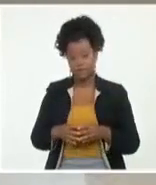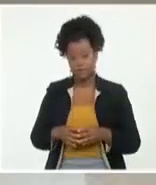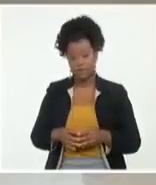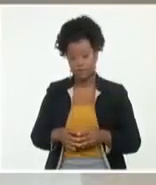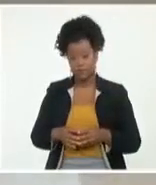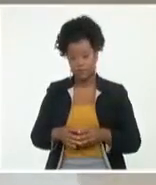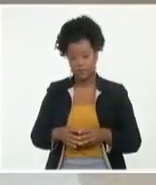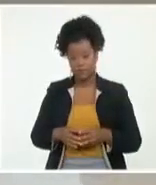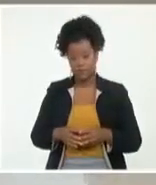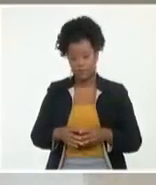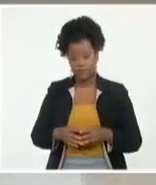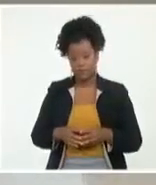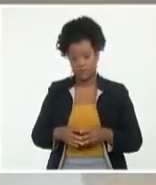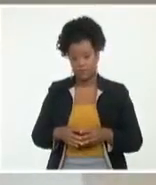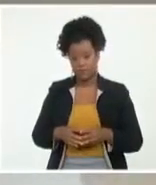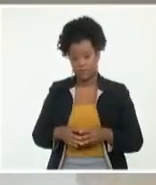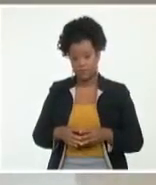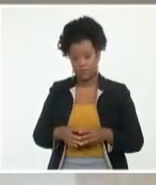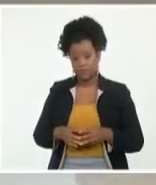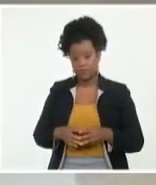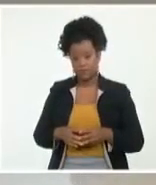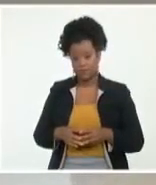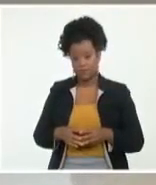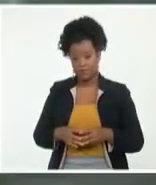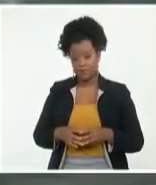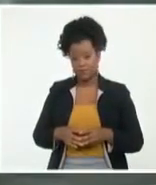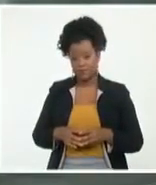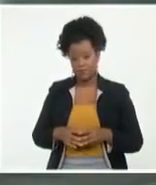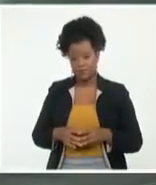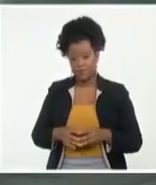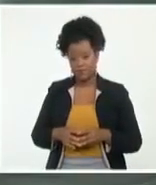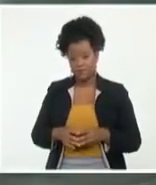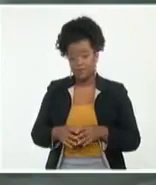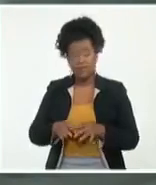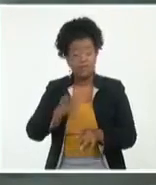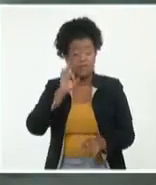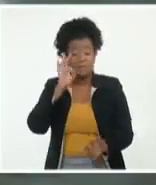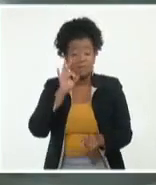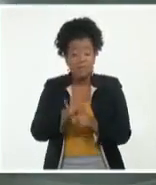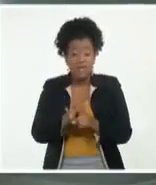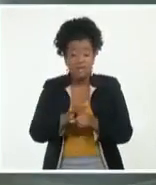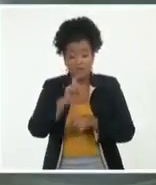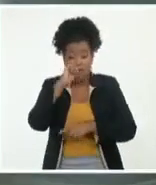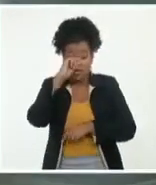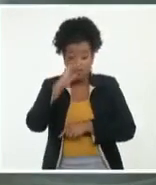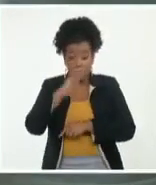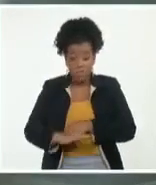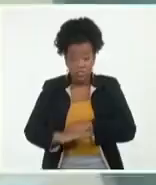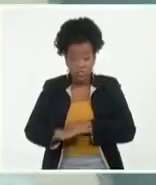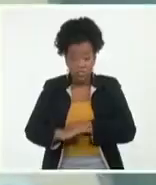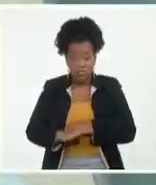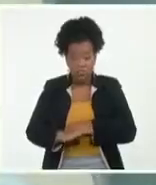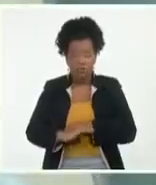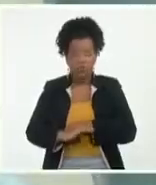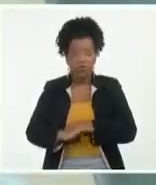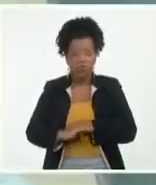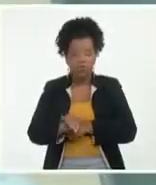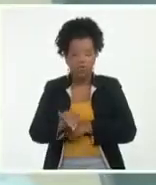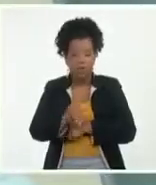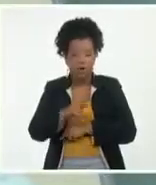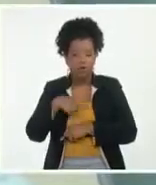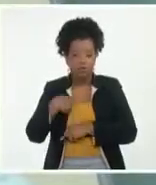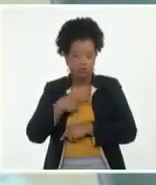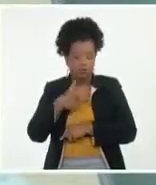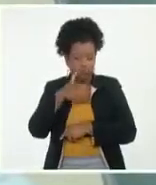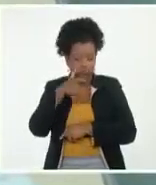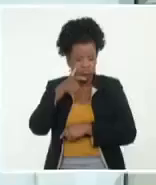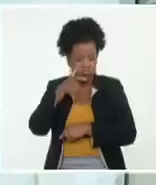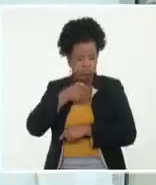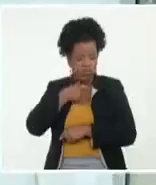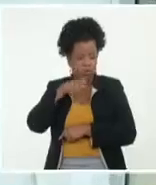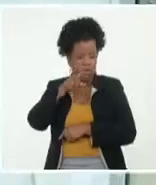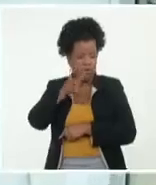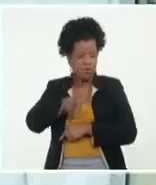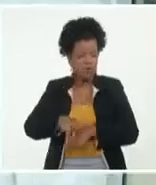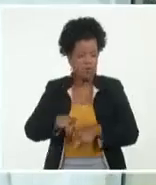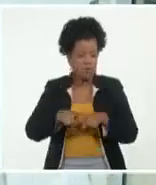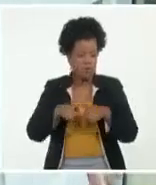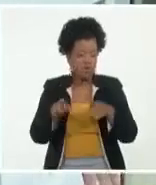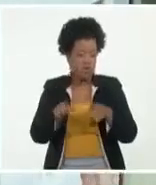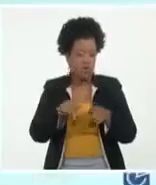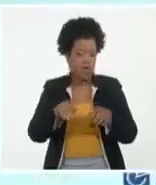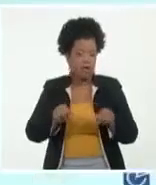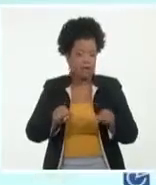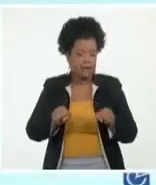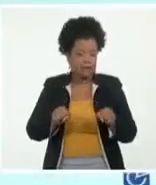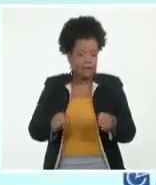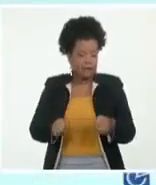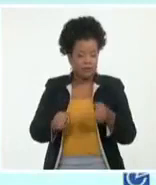rigurosamente evaluados porque en esta primera fase de los ensayos clínicos los criterios de selección son mucho más rigurosos.